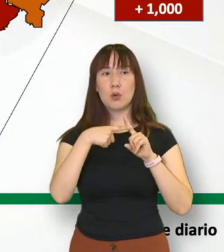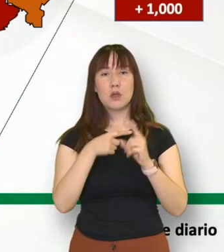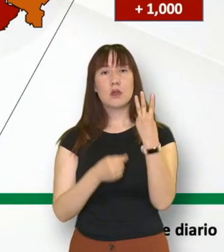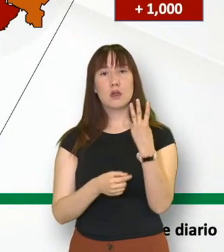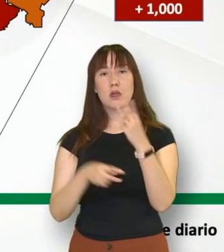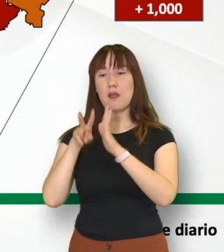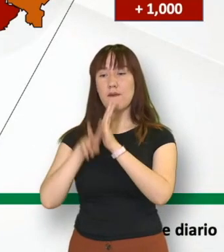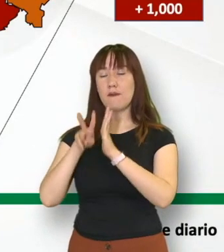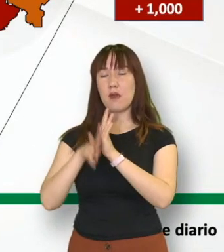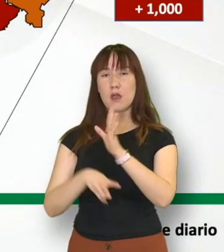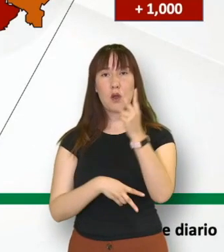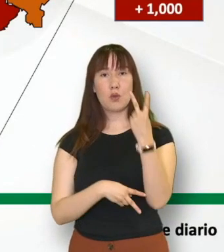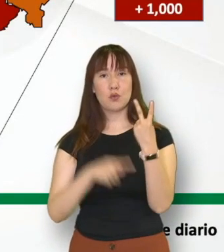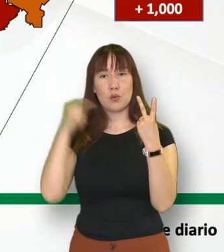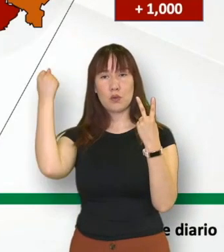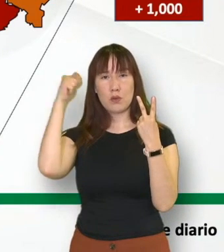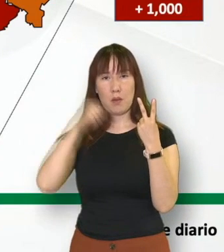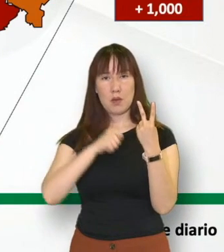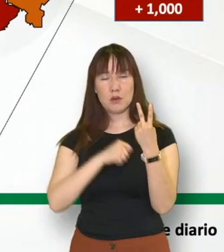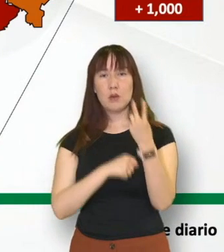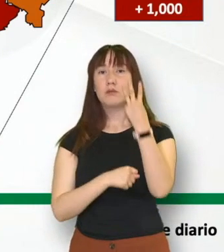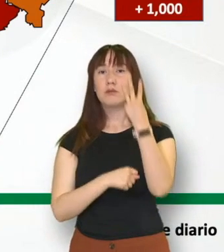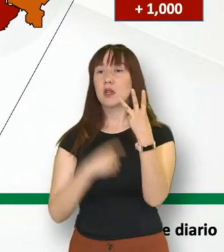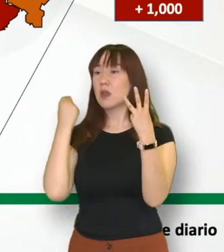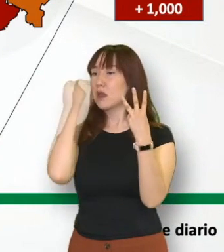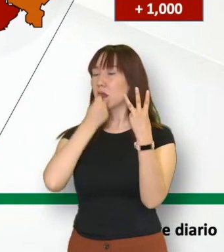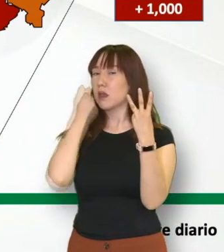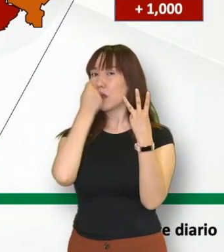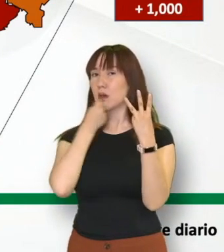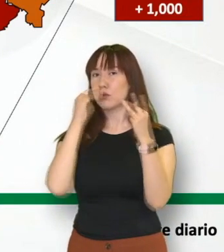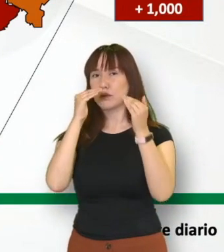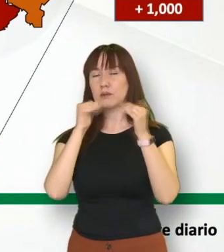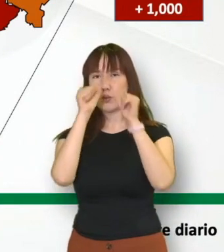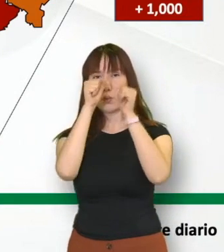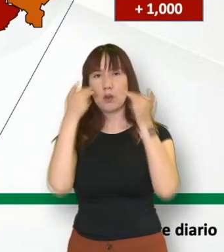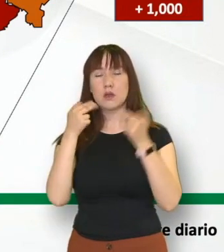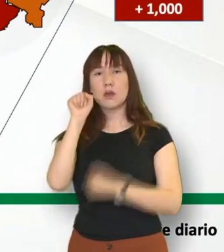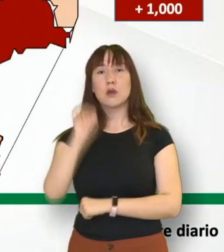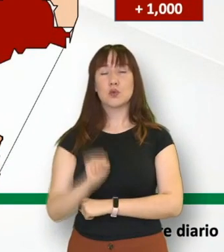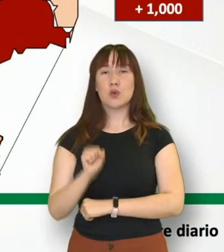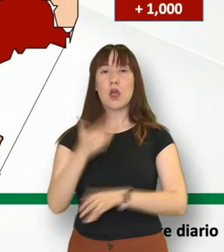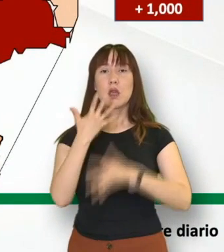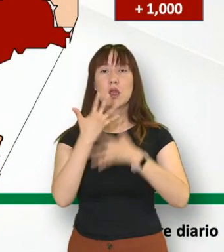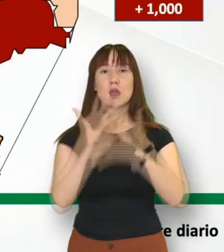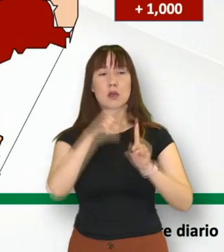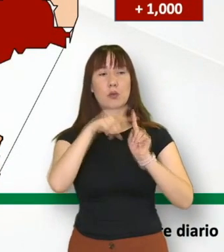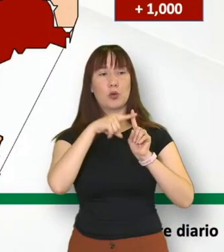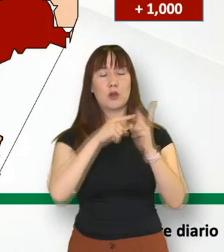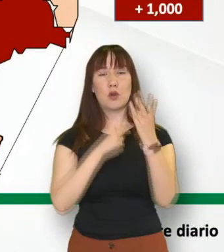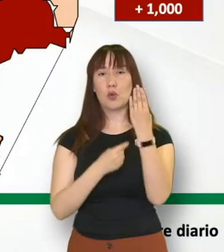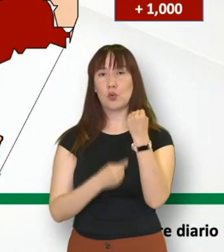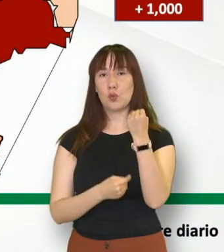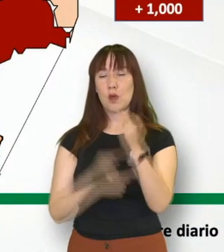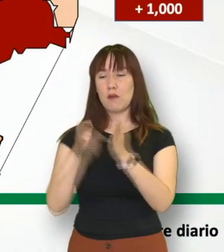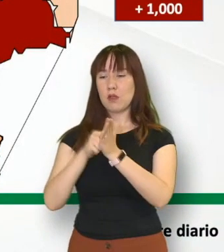Ciudad Valles, 2 en Tamasopo, 3 en Tamuín. En la parte sur estamos teniendo 15 casos, 9 en el municipio